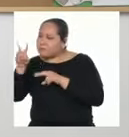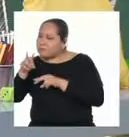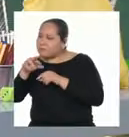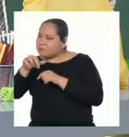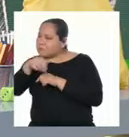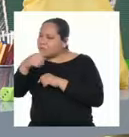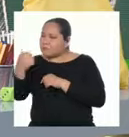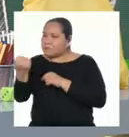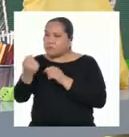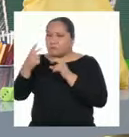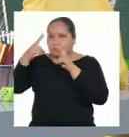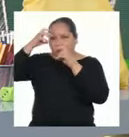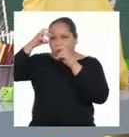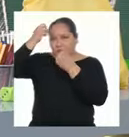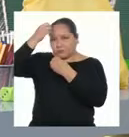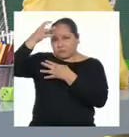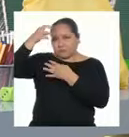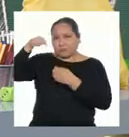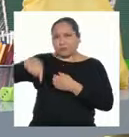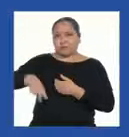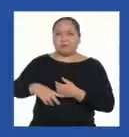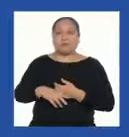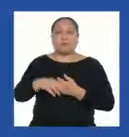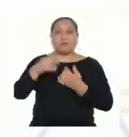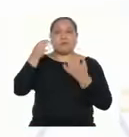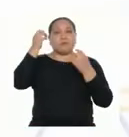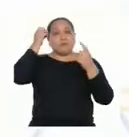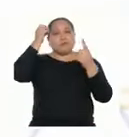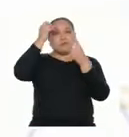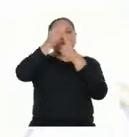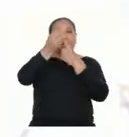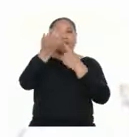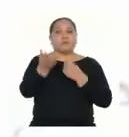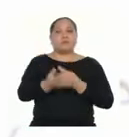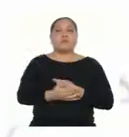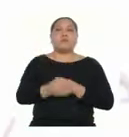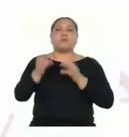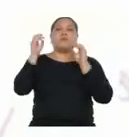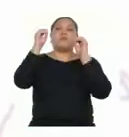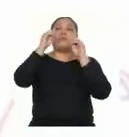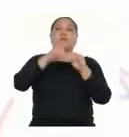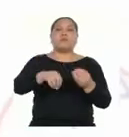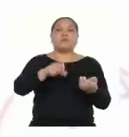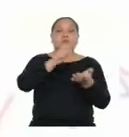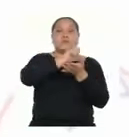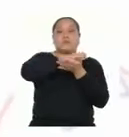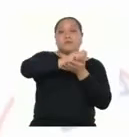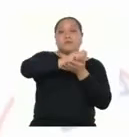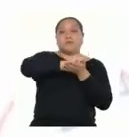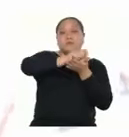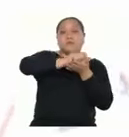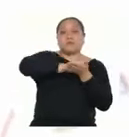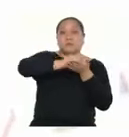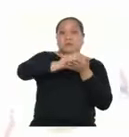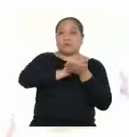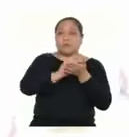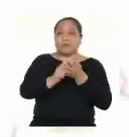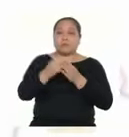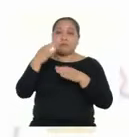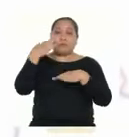también. Finalmente, el reto es: plantea en un texto